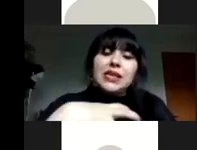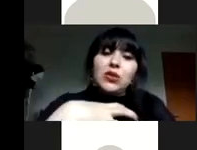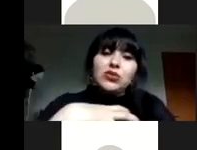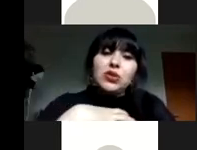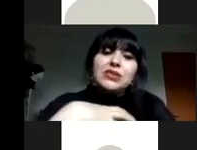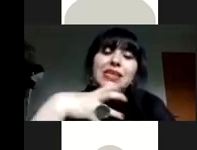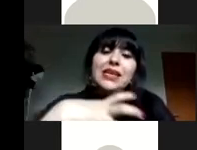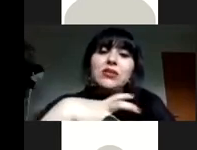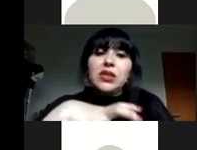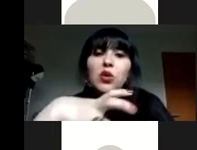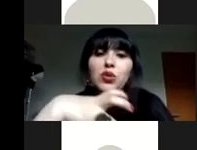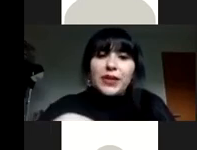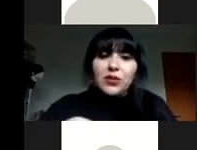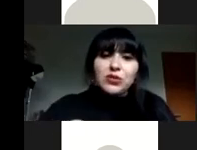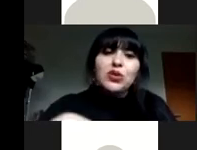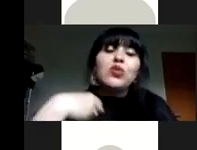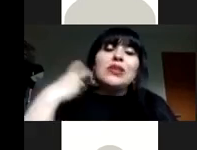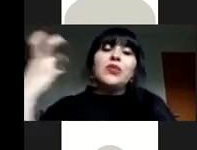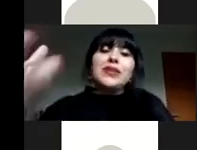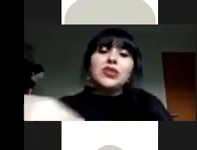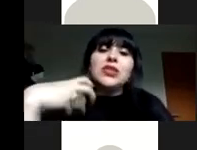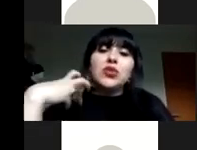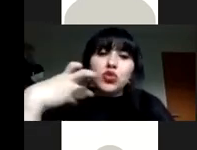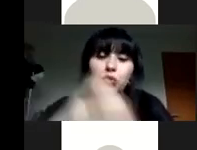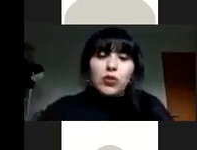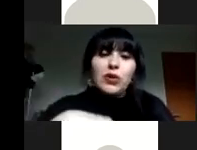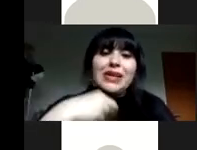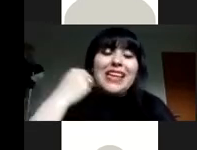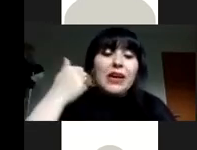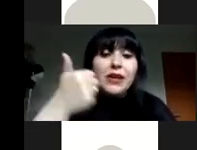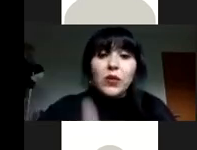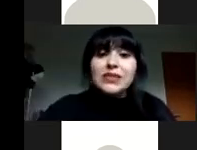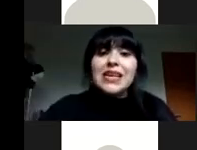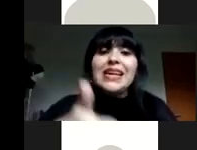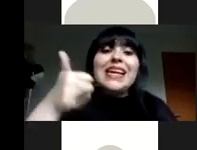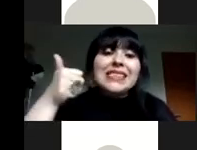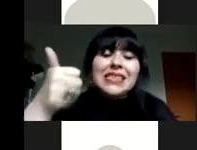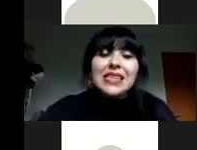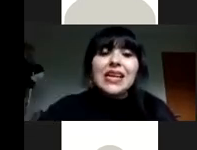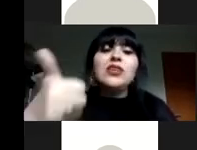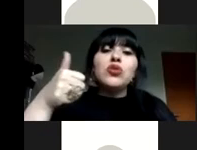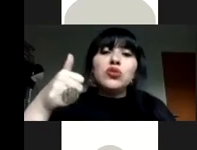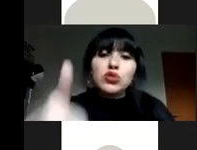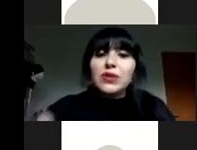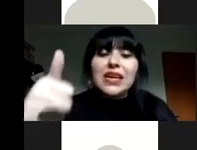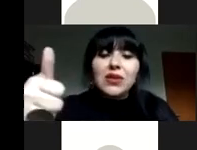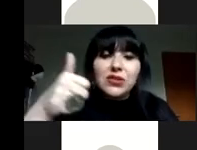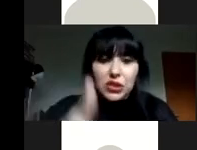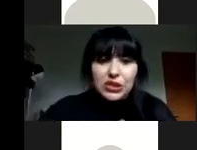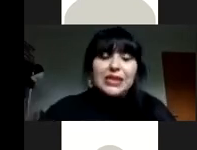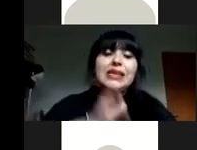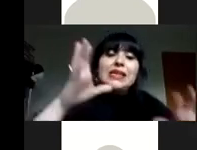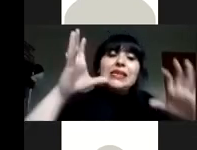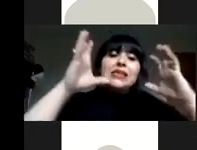entre los chilenos y los europeos? Nuestro patrón de consumo, la frecuencia y la cantidad que yo consumo en cada